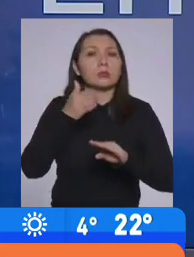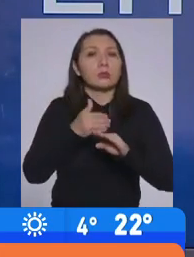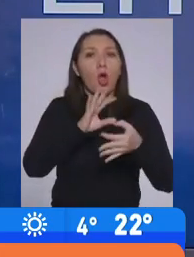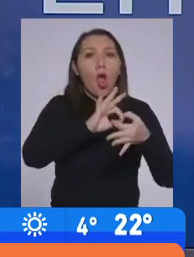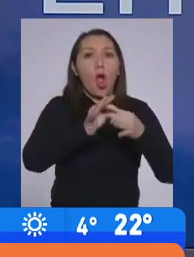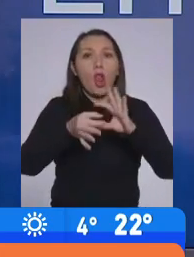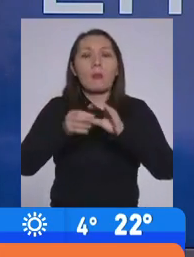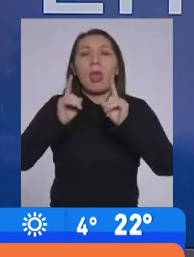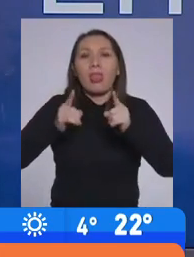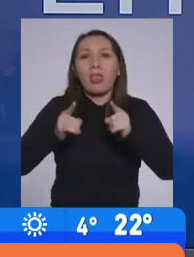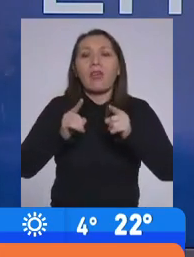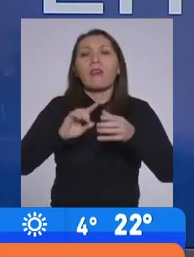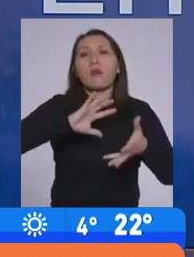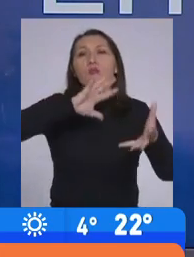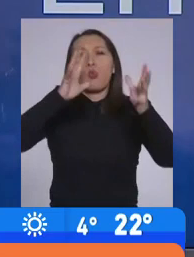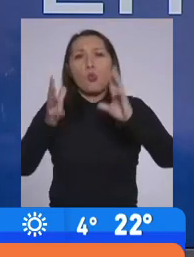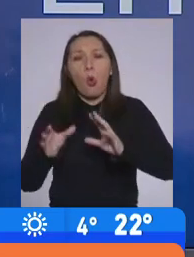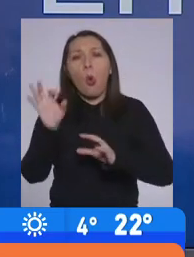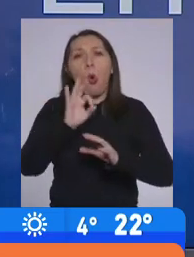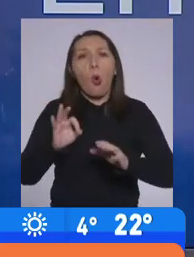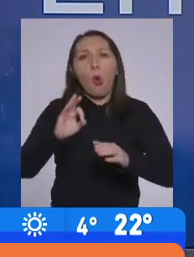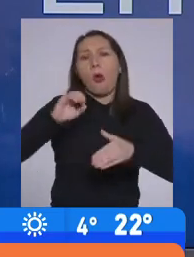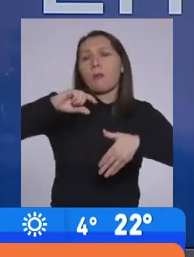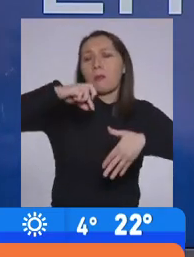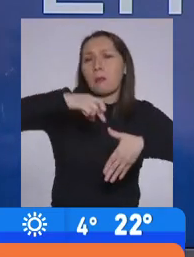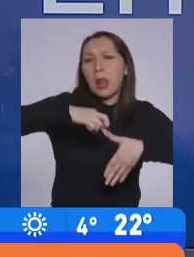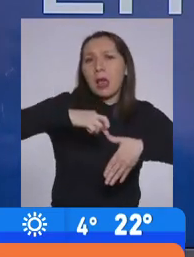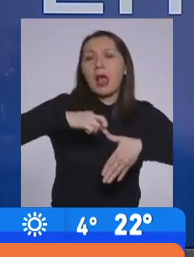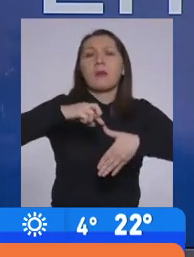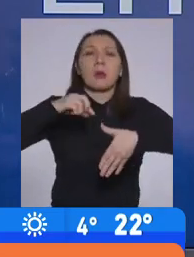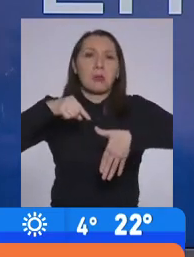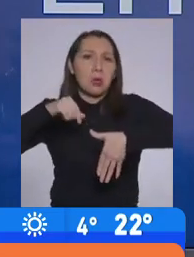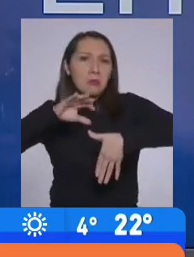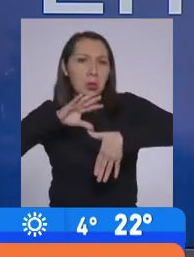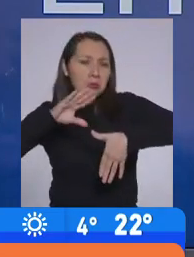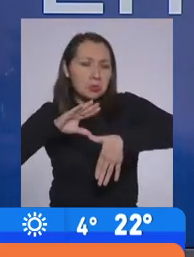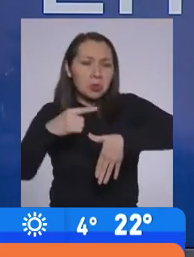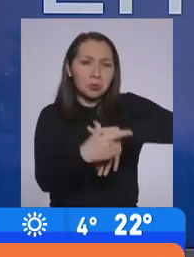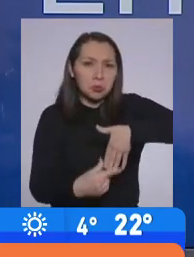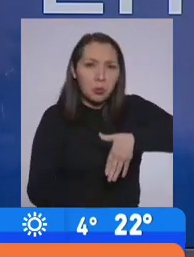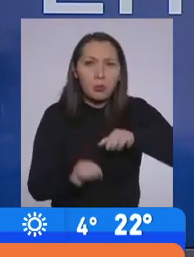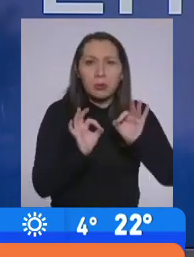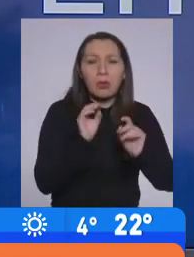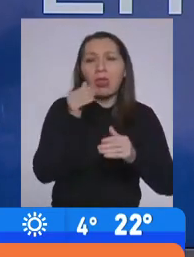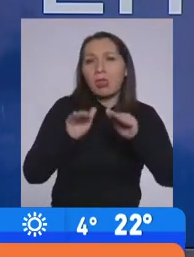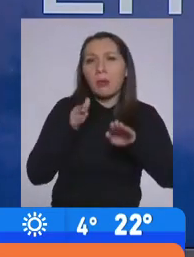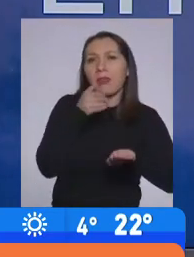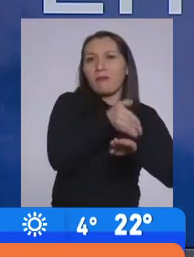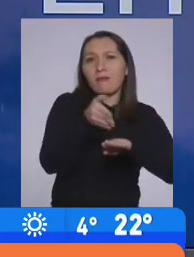olímpico como mundiales o panamericanos y sudamericanos específicos